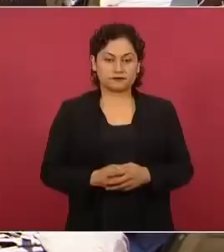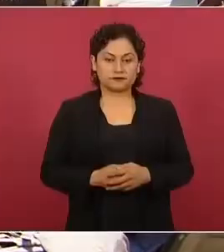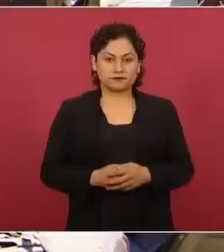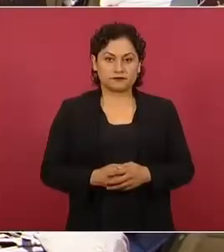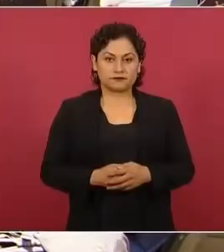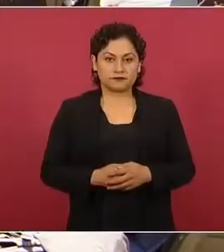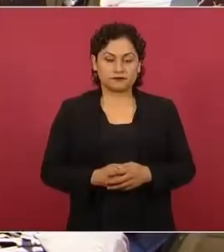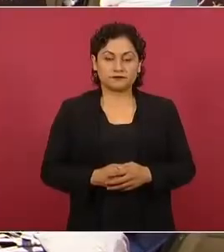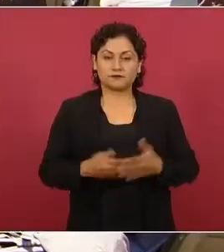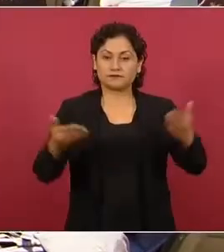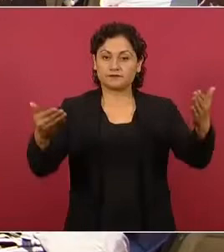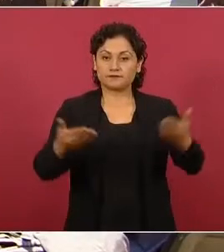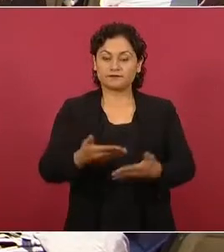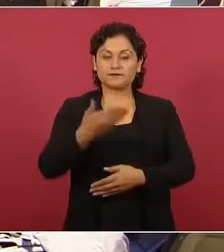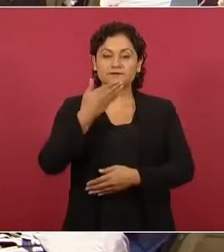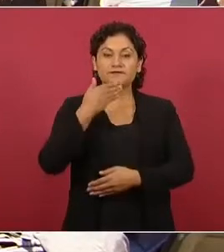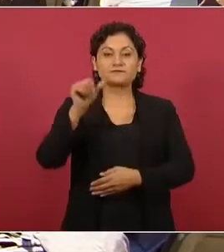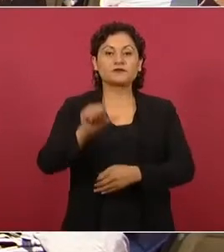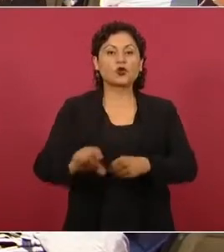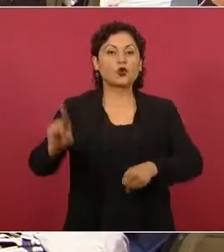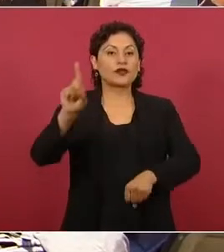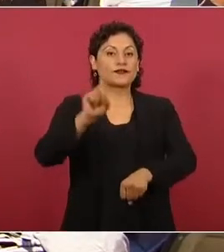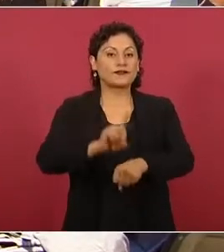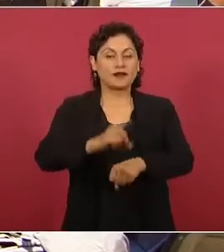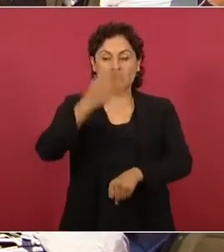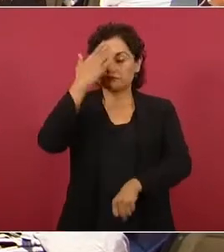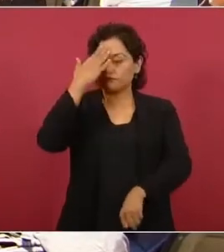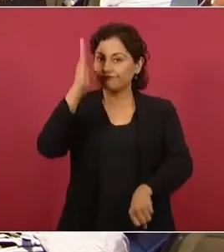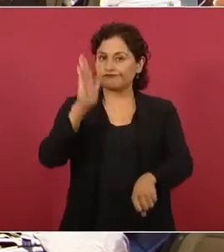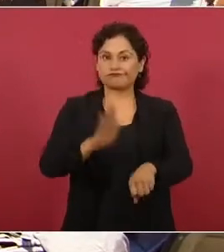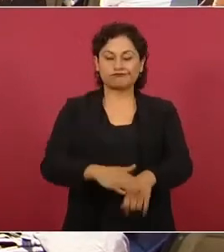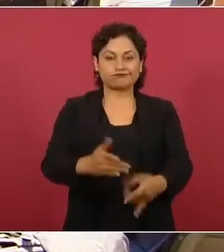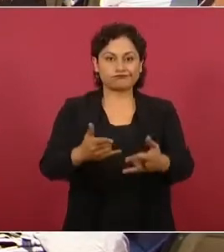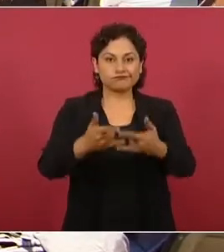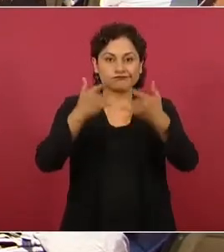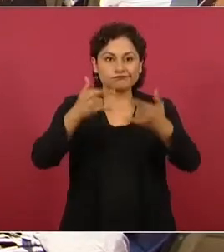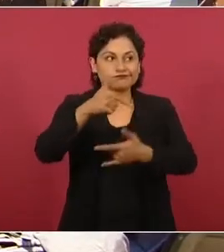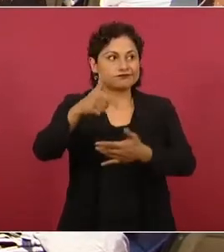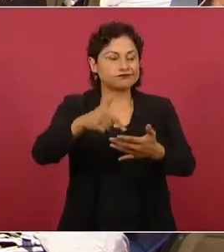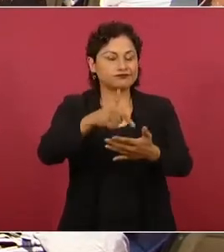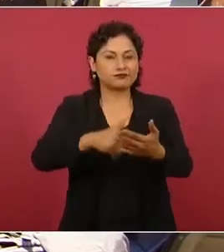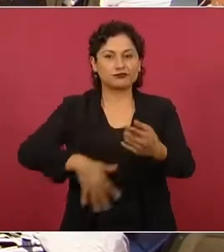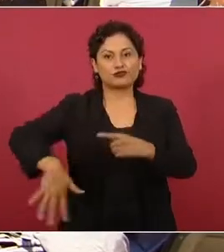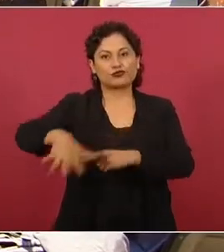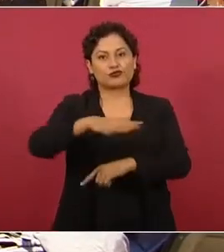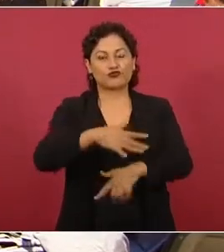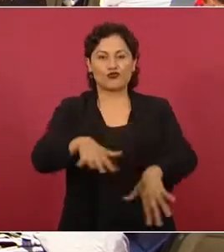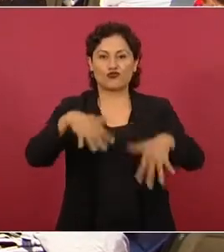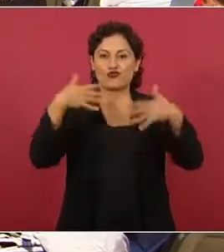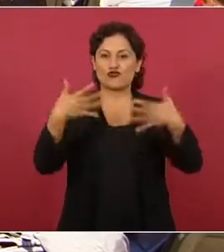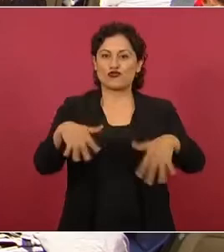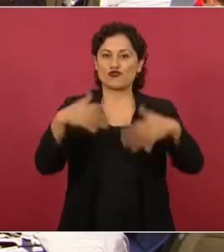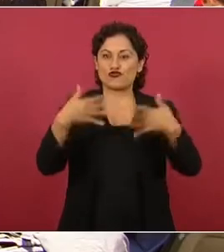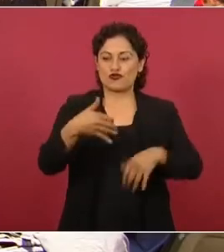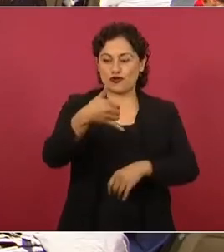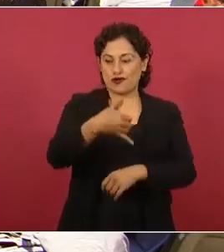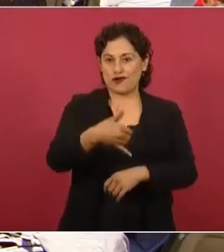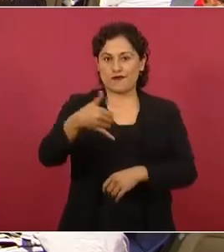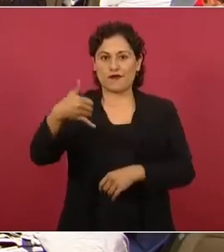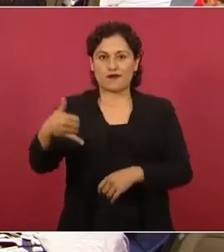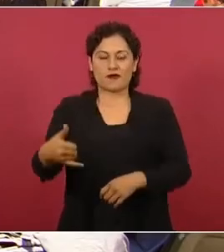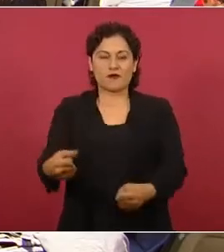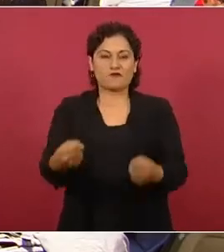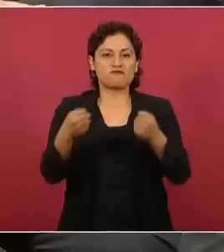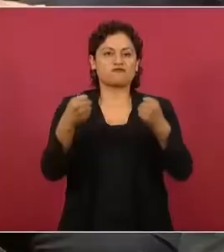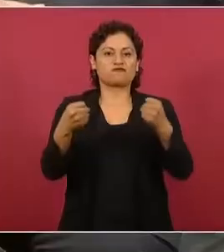día histórico, en este lugar histórico, con un Infonavit fuerte y unido